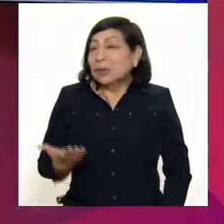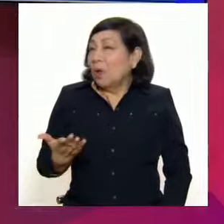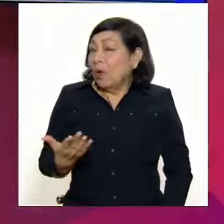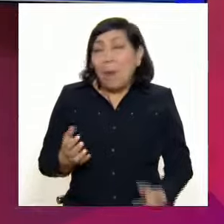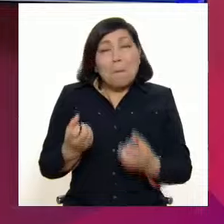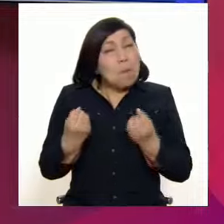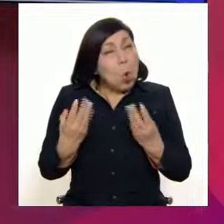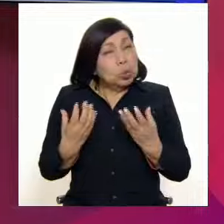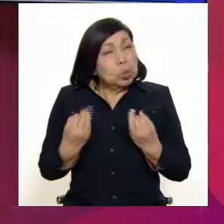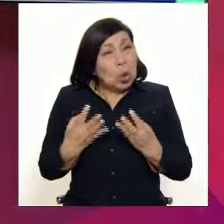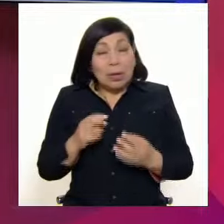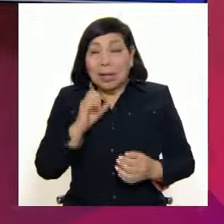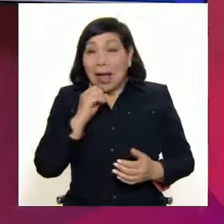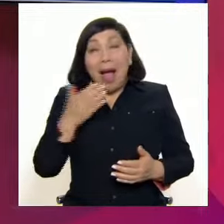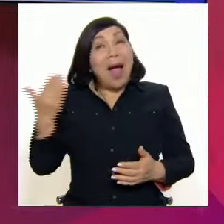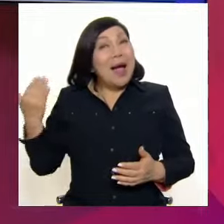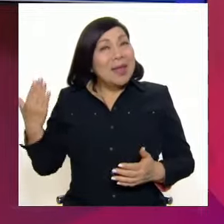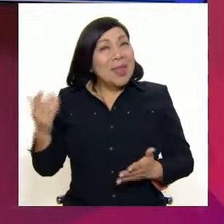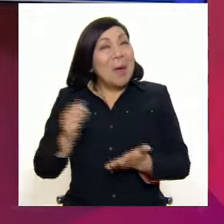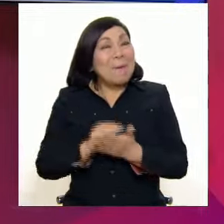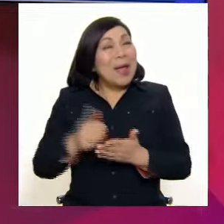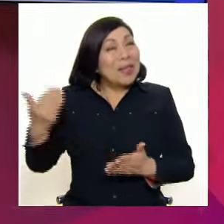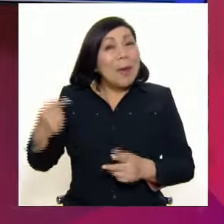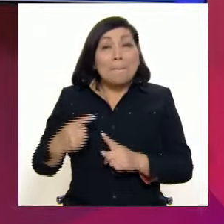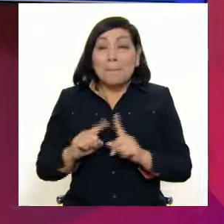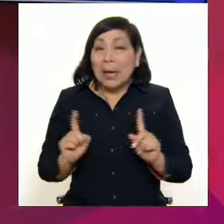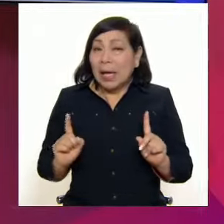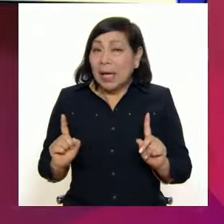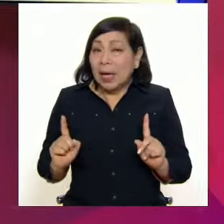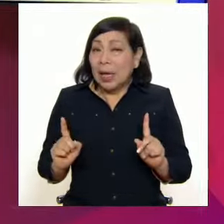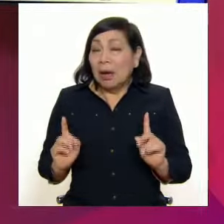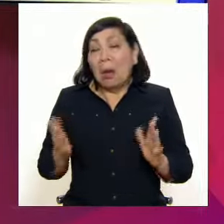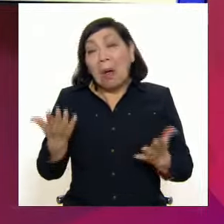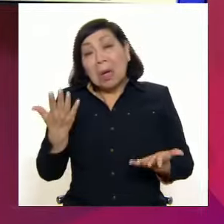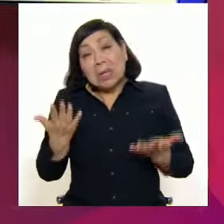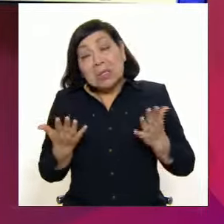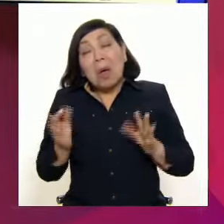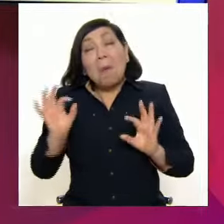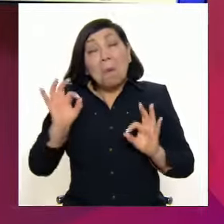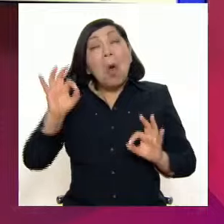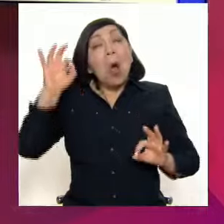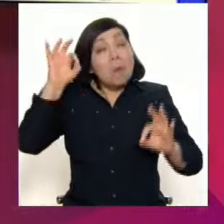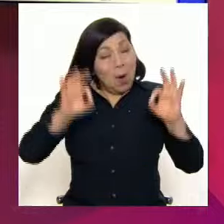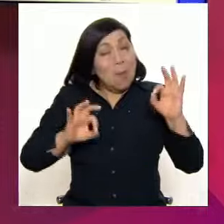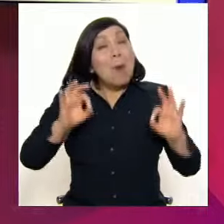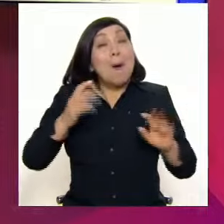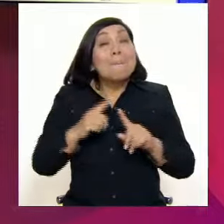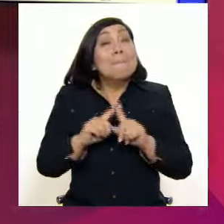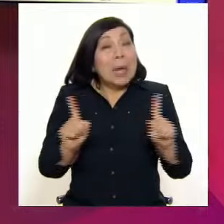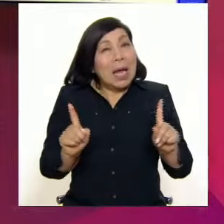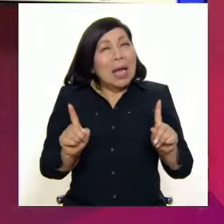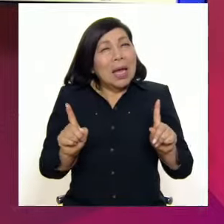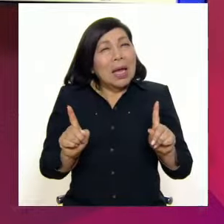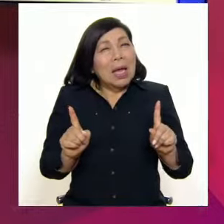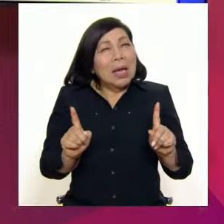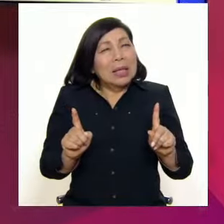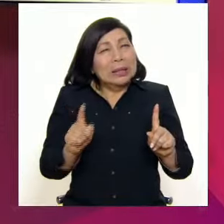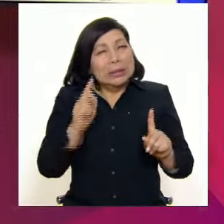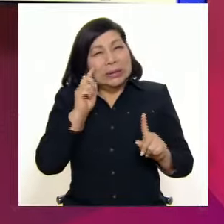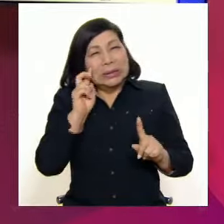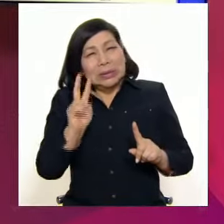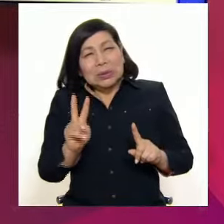tan intensas como lo que hemos tenido ya pues en meses anteriores. Sin embargo, la probabilidad de presentar lloviznas todavía sigue, pero ya nos estamos dando